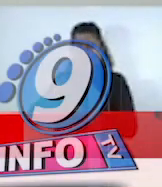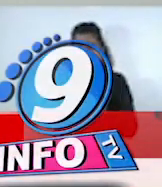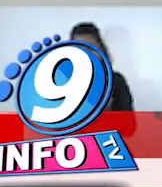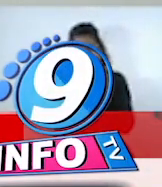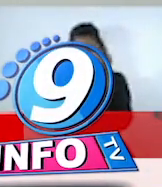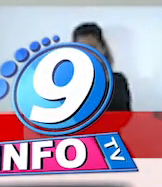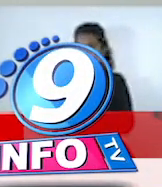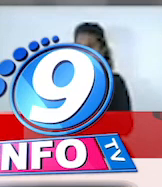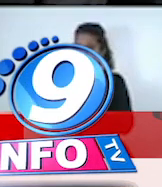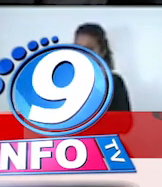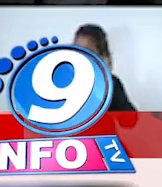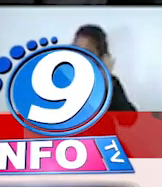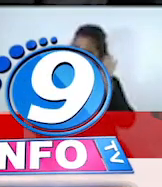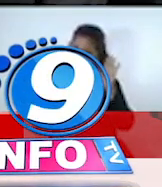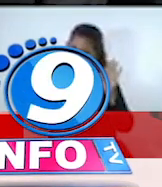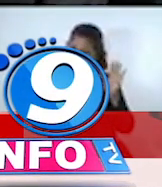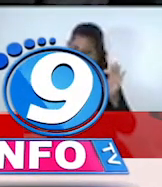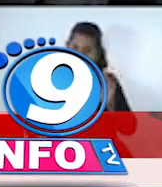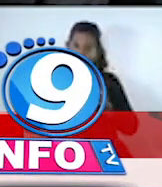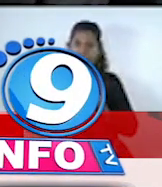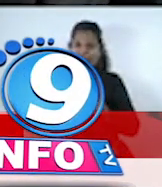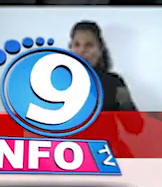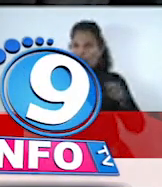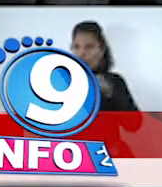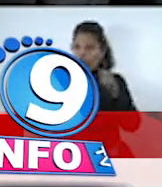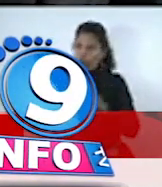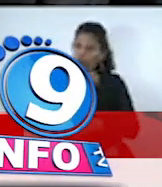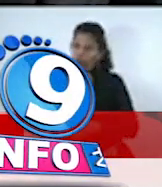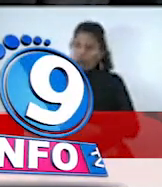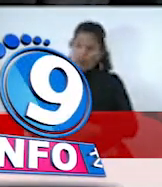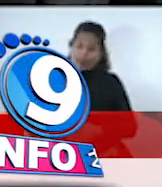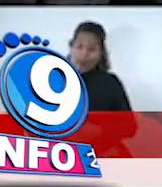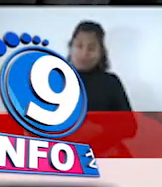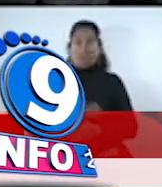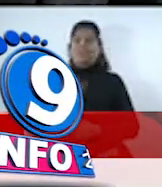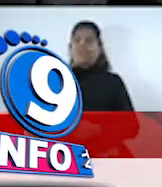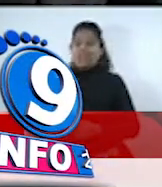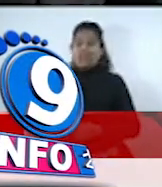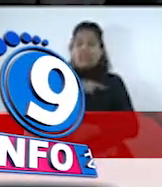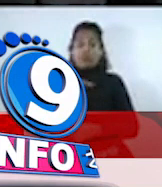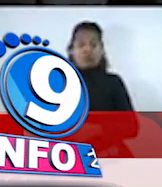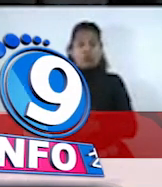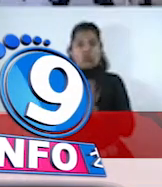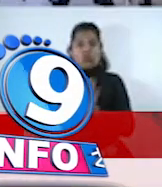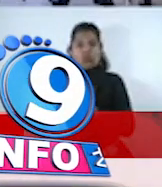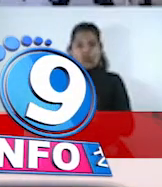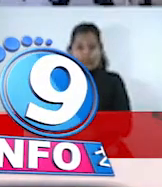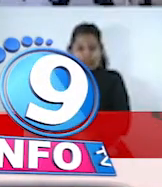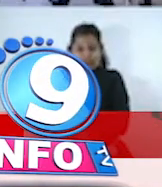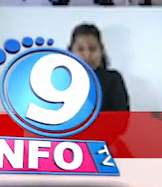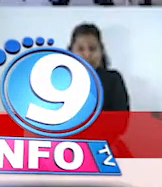y ampliemos procesos de control y fiscalización. No solamente damos cuenta que quedamos en